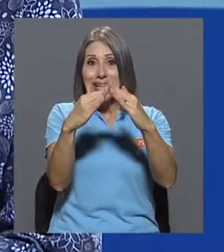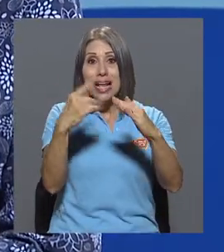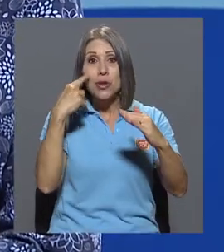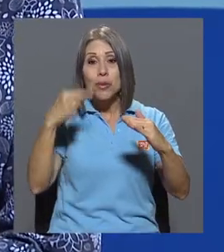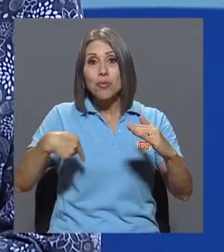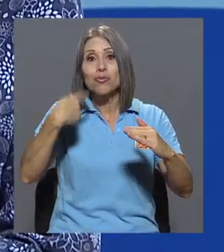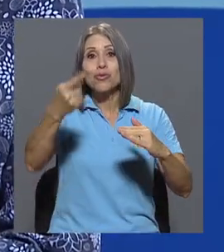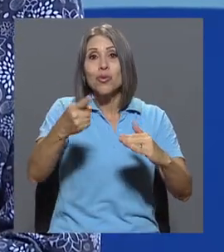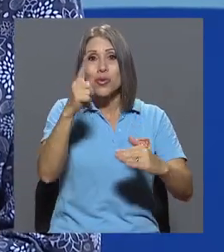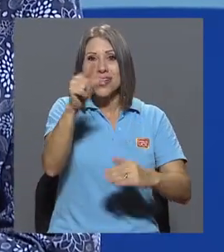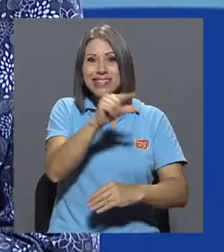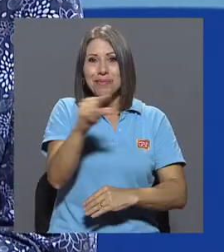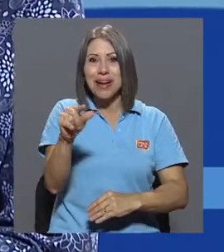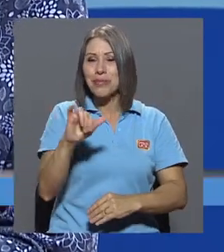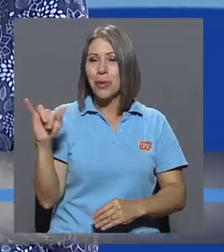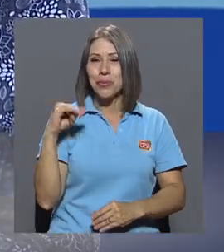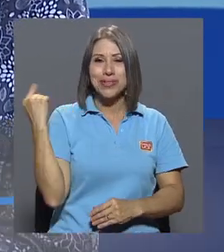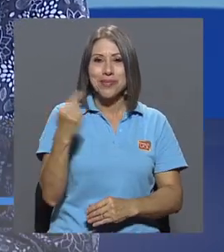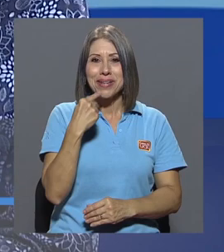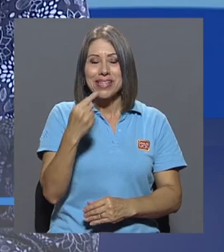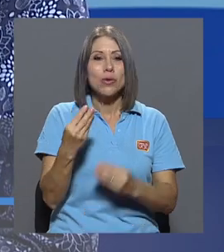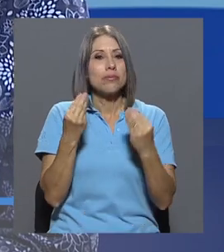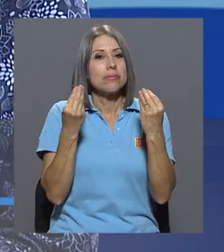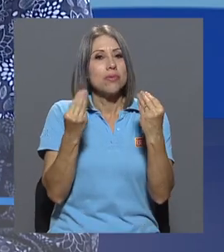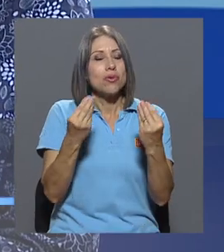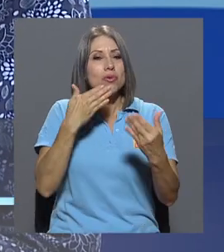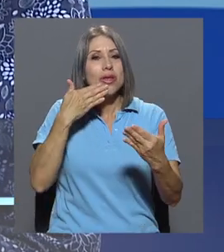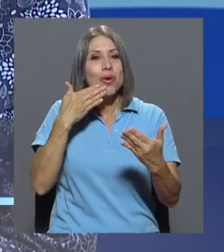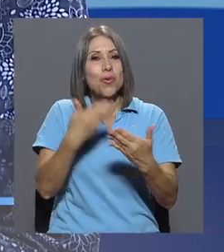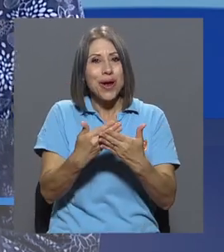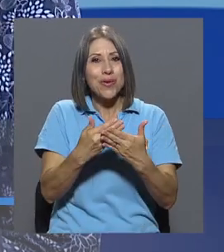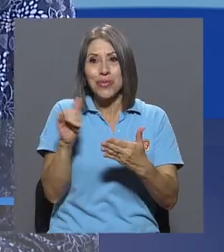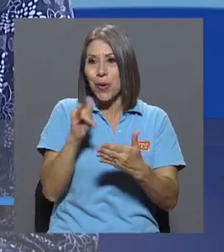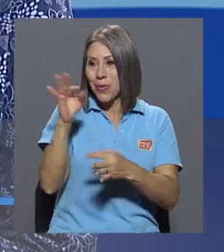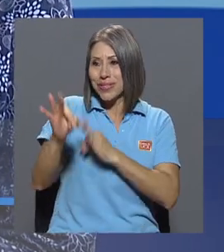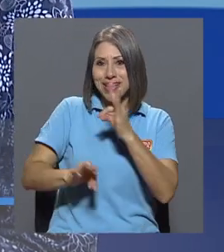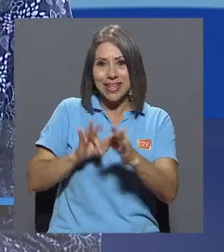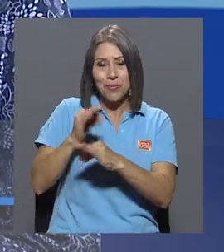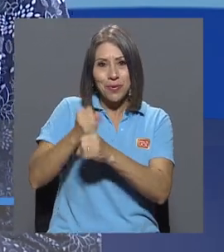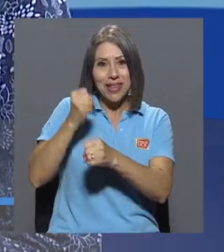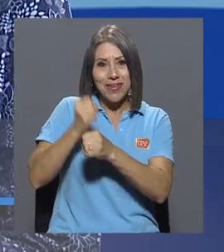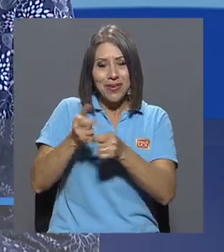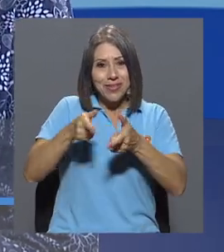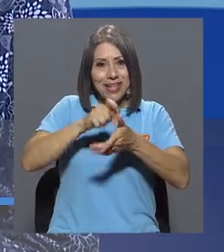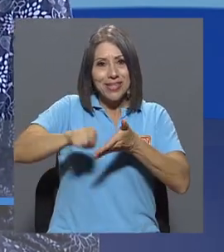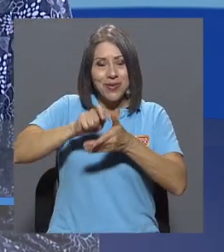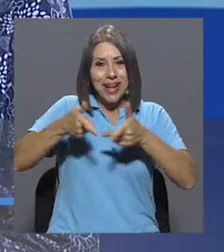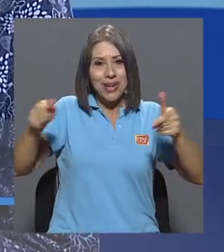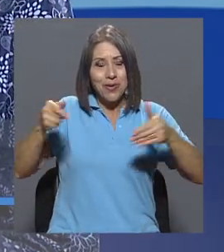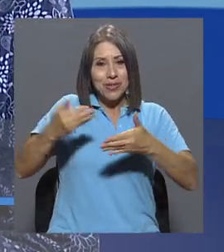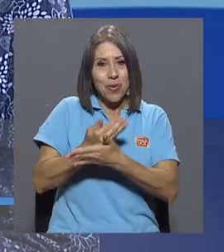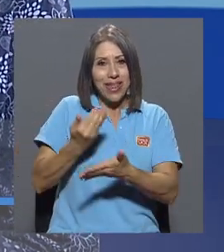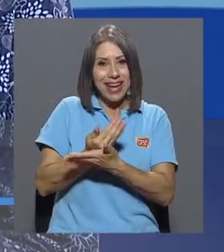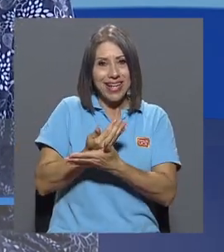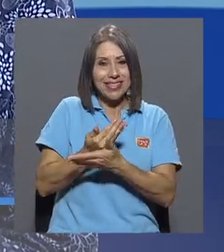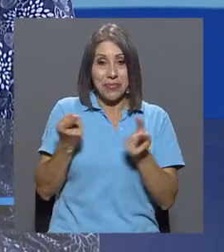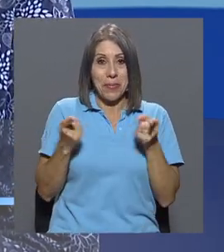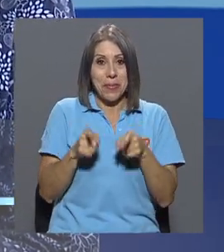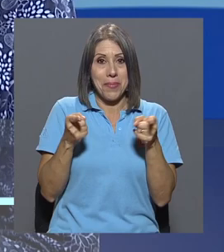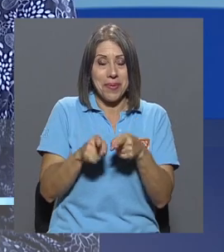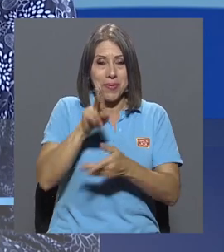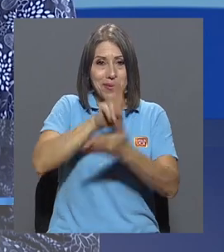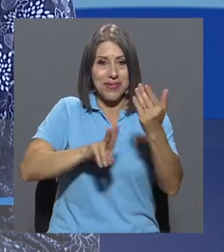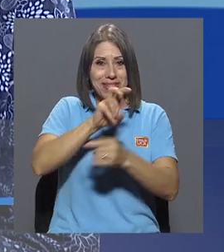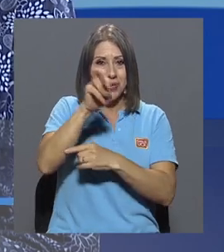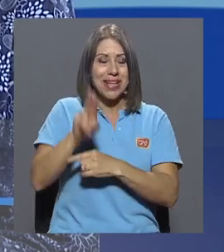de una semana como les digo siempre con mucho de lo bueno como este tipo de trabajos que hacen la escuela de lenguas modernas que se genera desde la universidad de